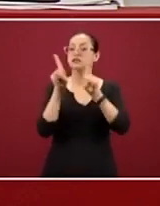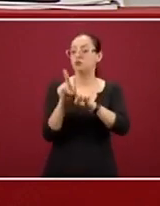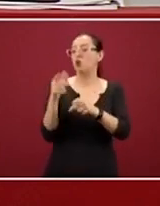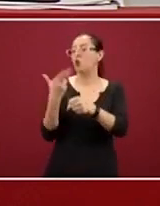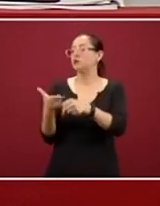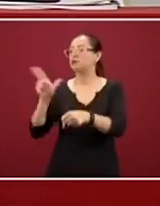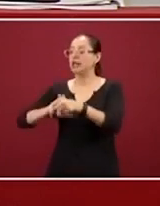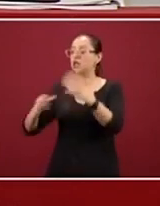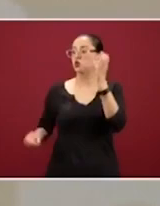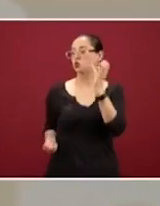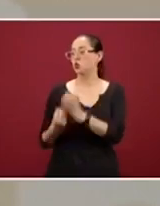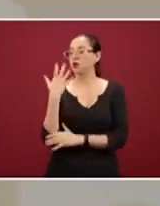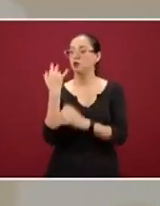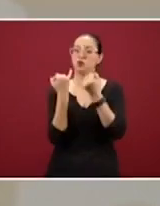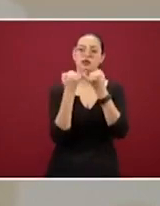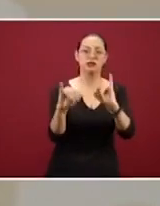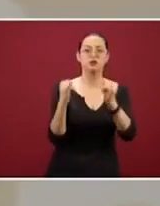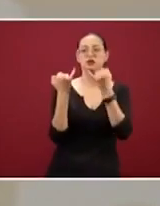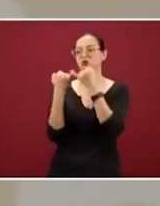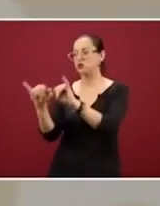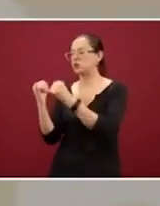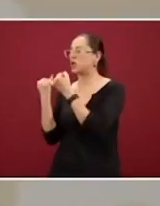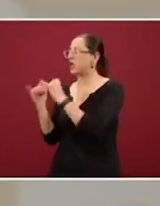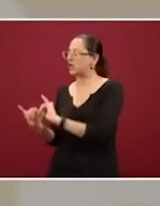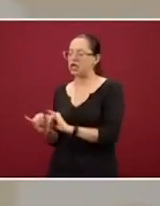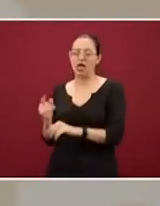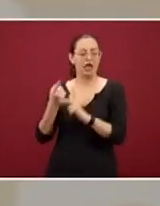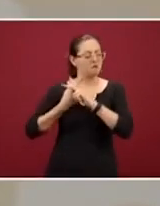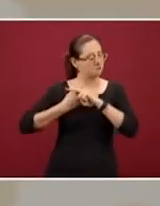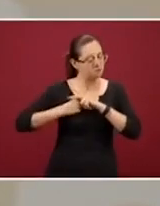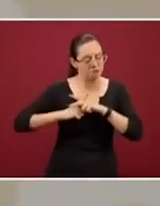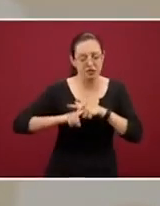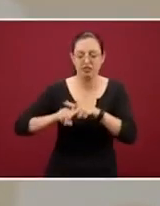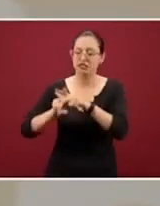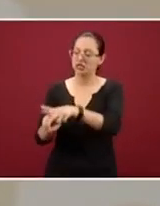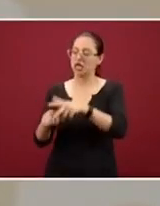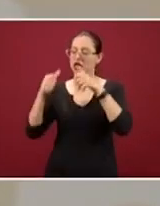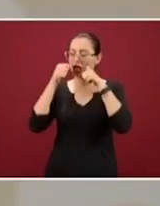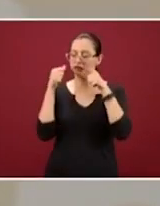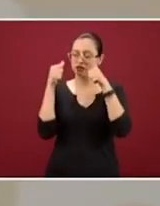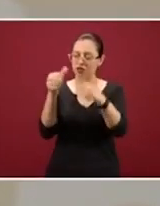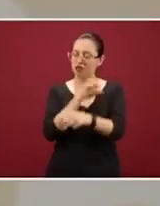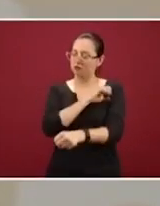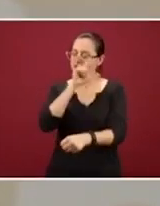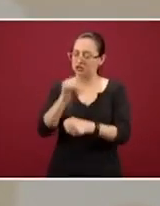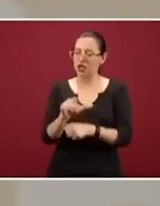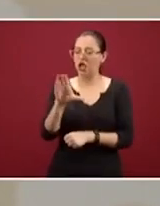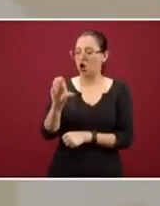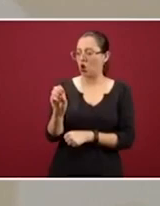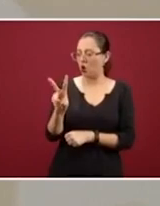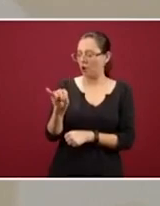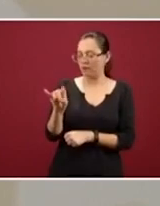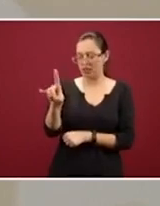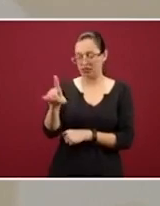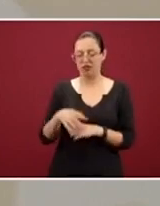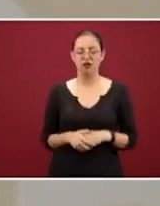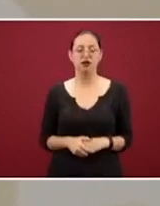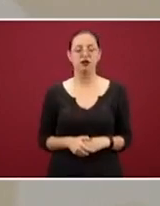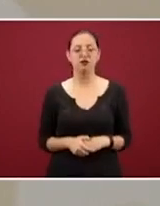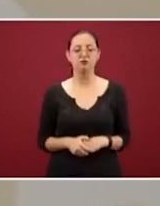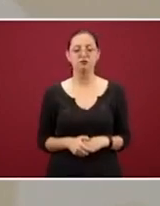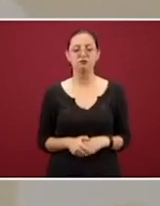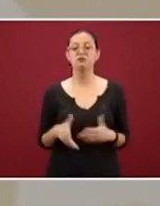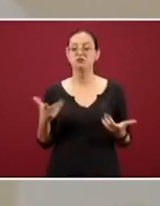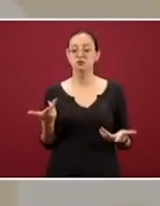hospitales nuevos y en desde la inauguración convertirlos en hospitales cobit a esos